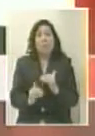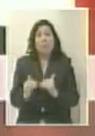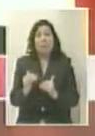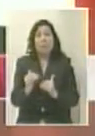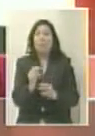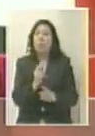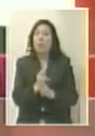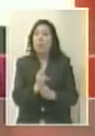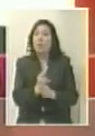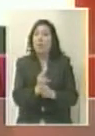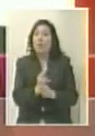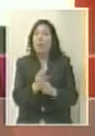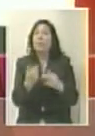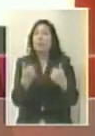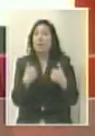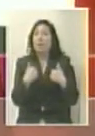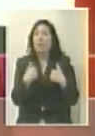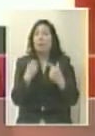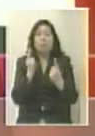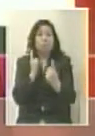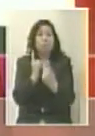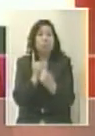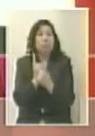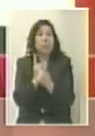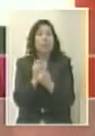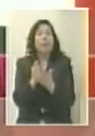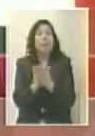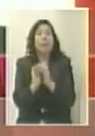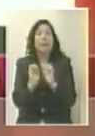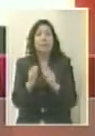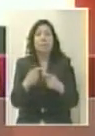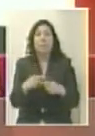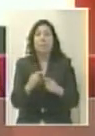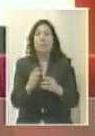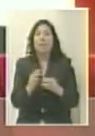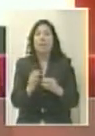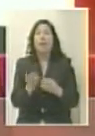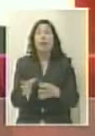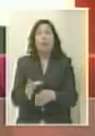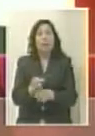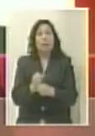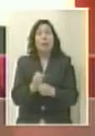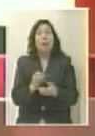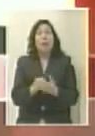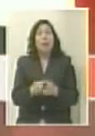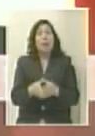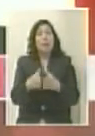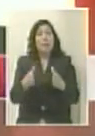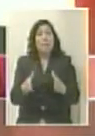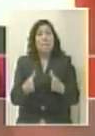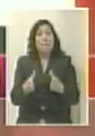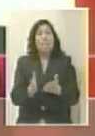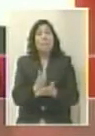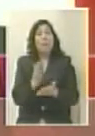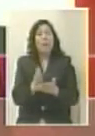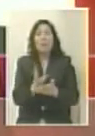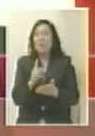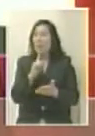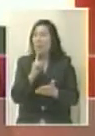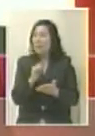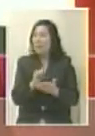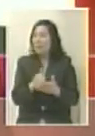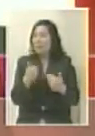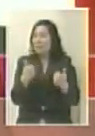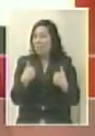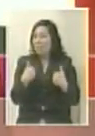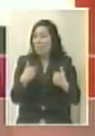pasivos ambientales y tenemos que encontrar el mecanismo que permita recuperarlos, porque el gran problema con los pasivos ambientales no es aquellos